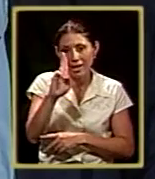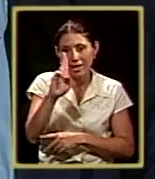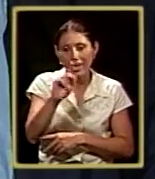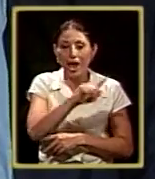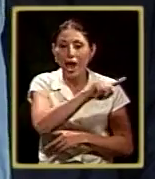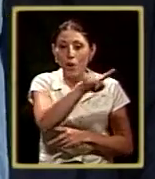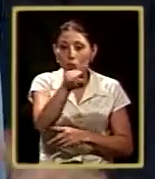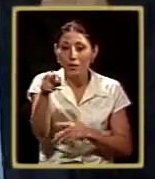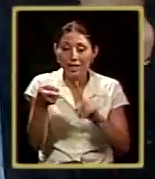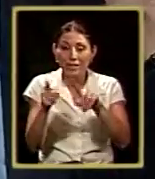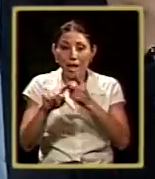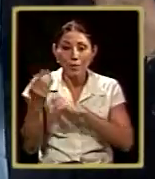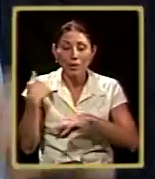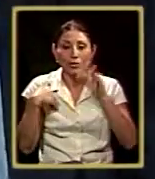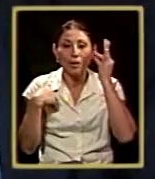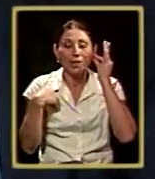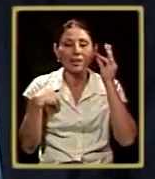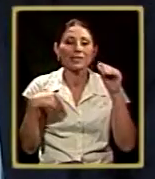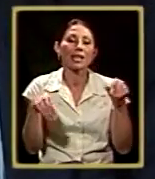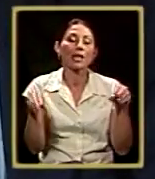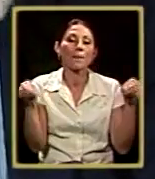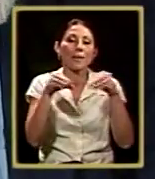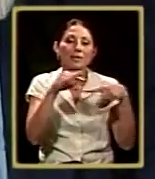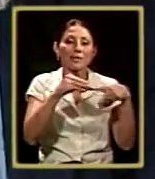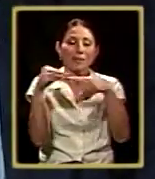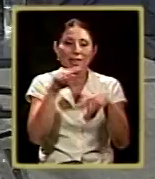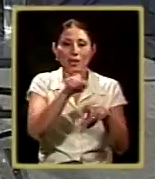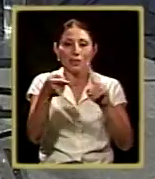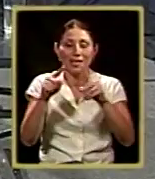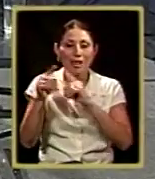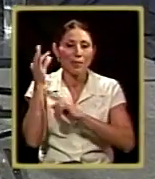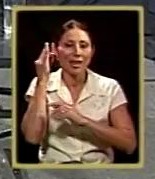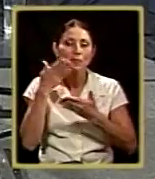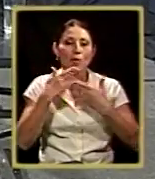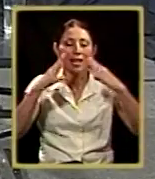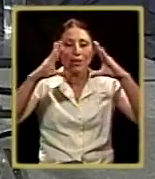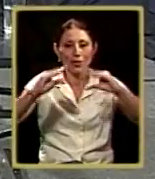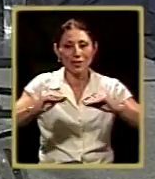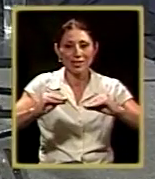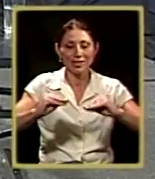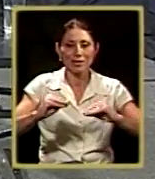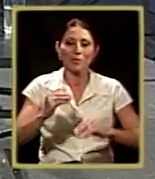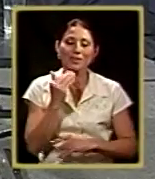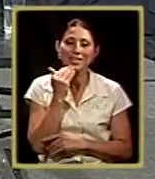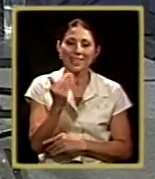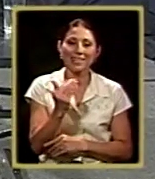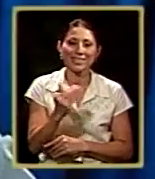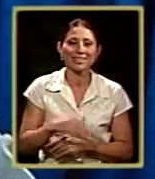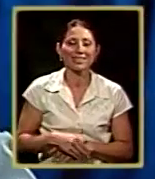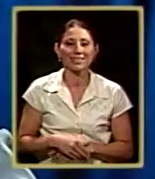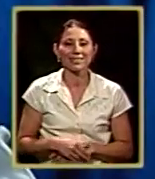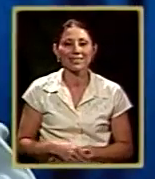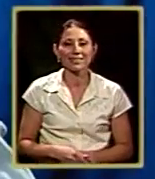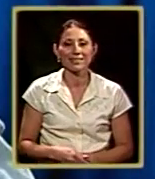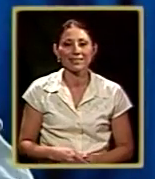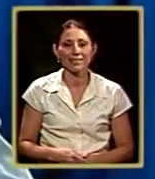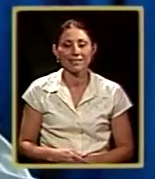ustedes, amigas y amigos, y sobre todo a ustedes, amigas. Buenas noches. Muchas gracias. Fue un placer tenerla aquí. Muchas gracias.